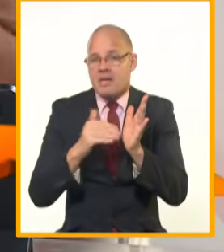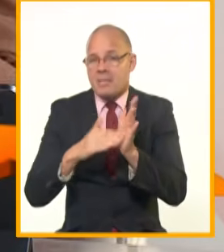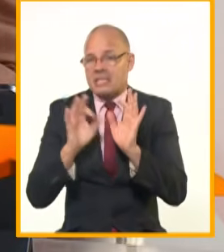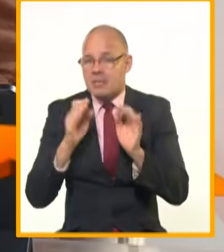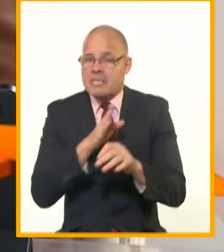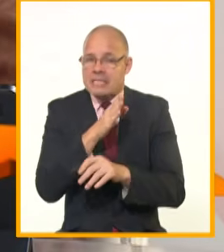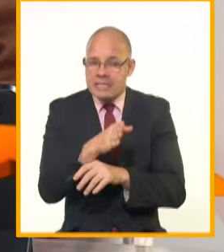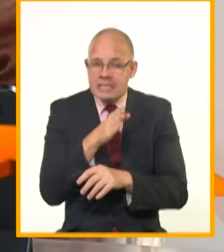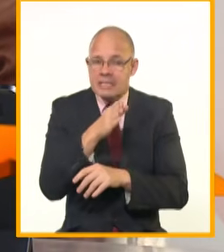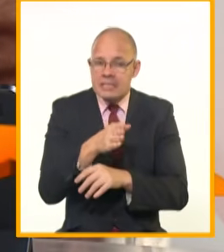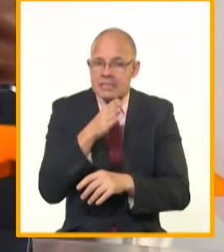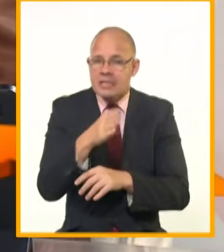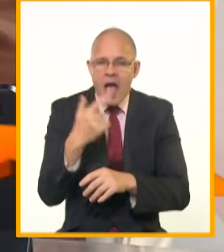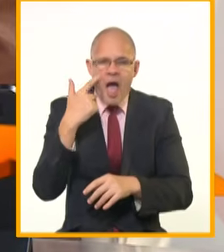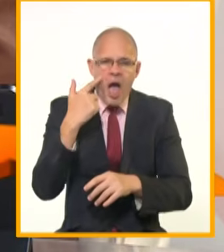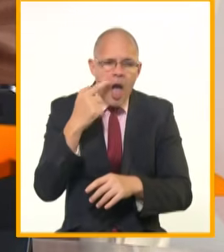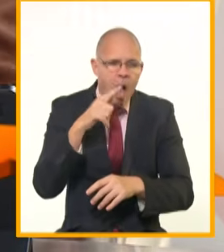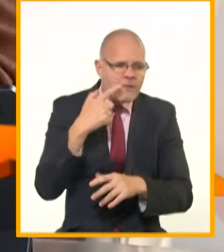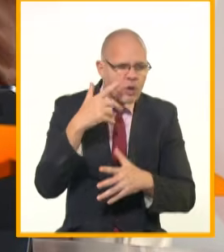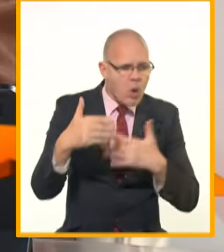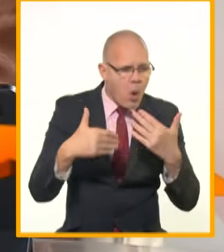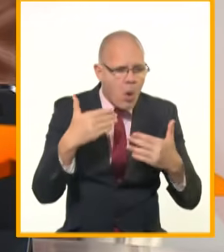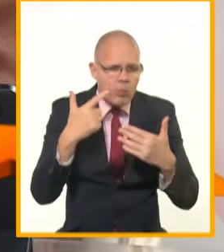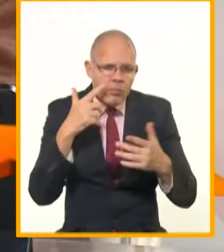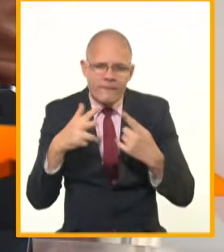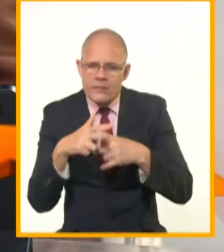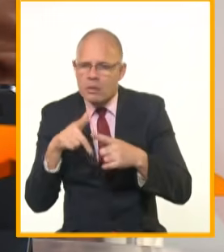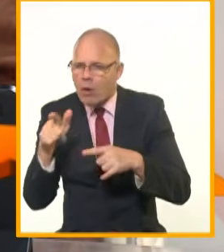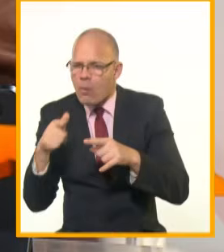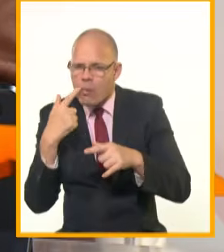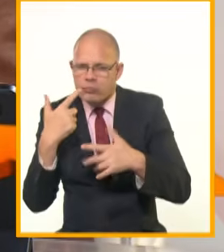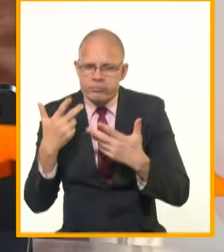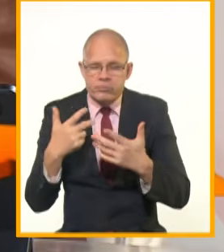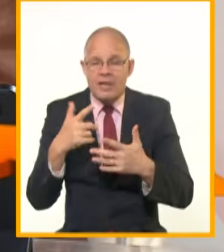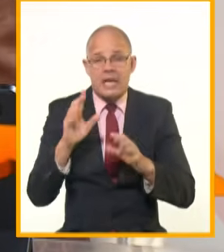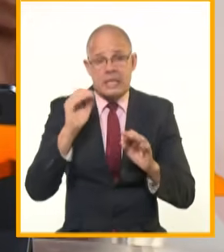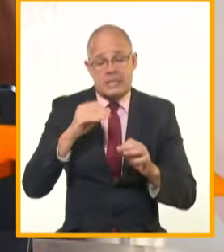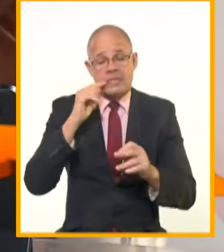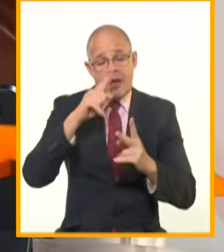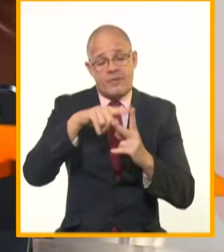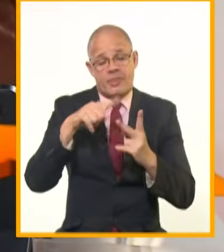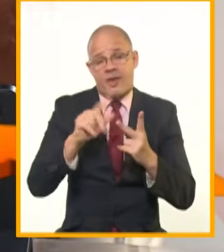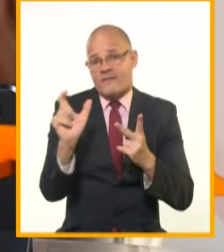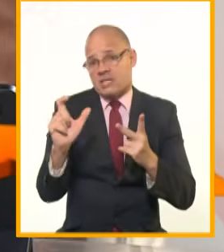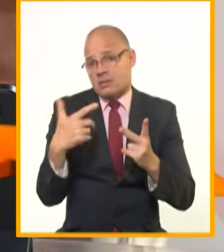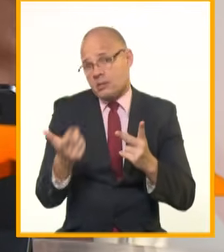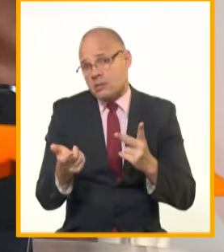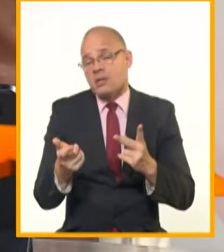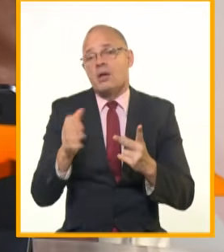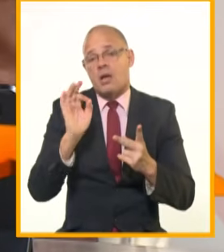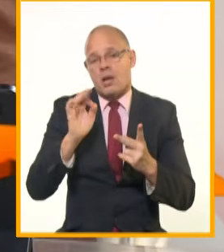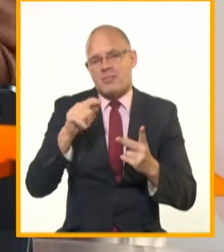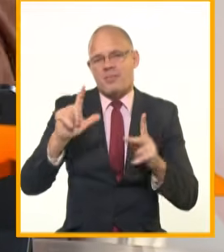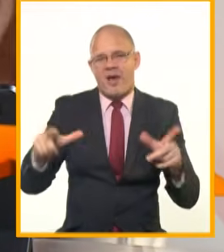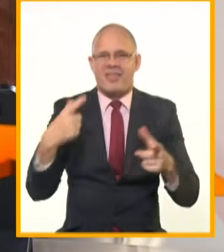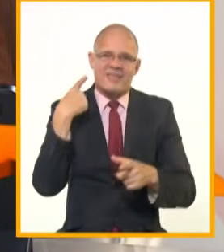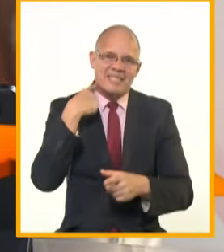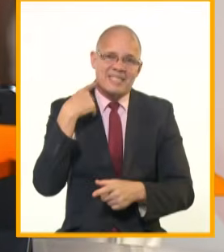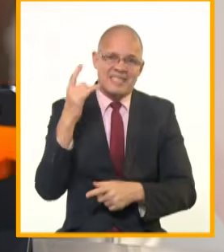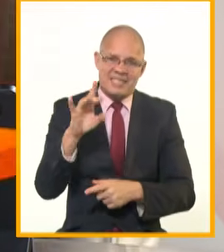del 15 aniversario, en función del centenario del comandante jefe, porque esto no lo detenemos aquí, vamos a seguir, y